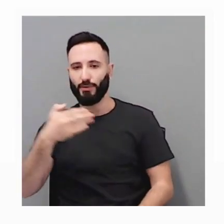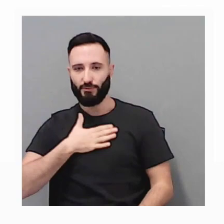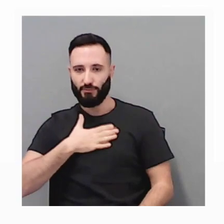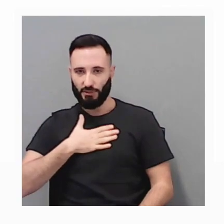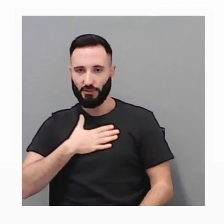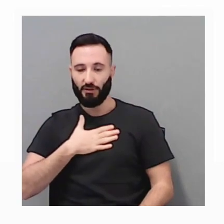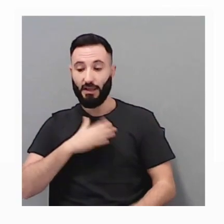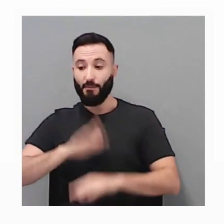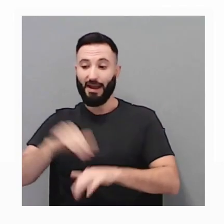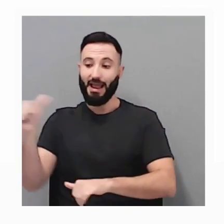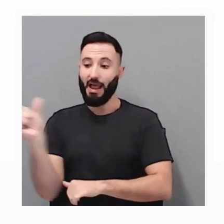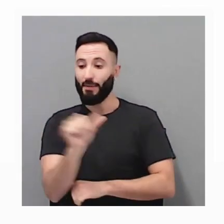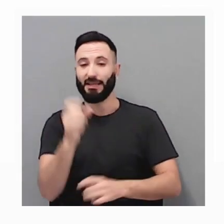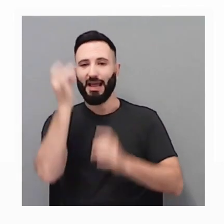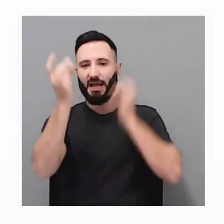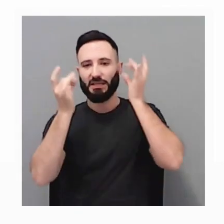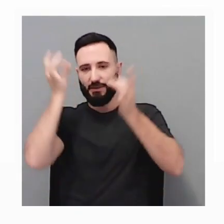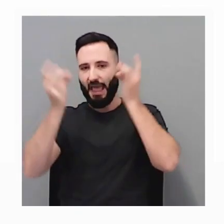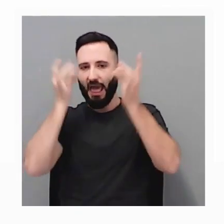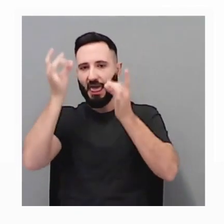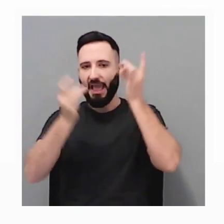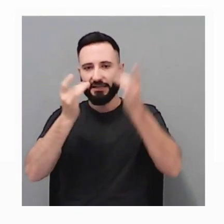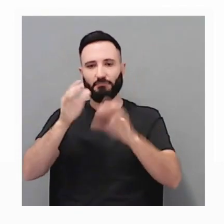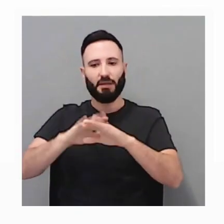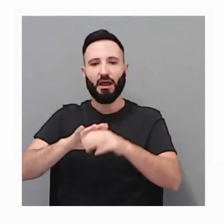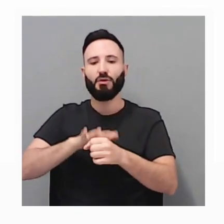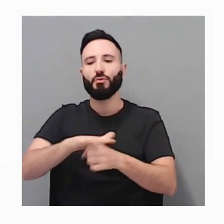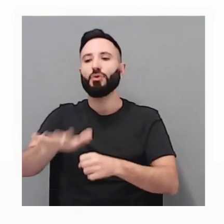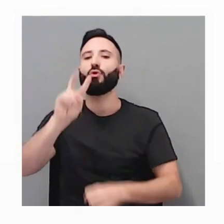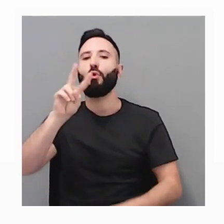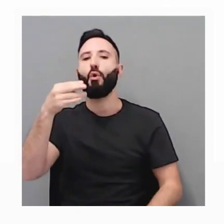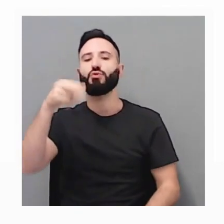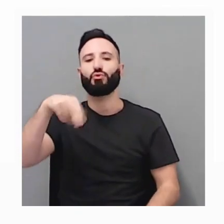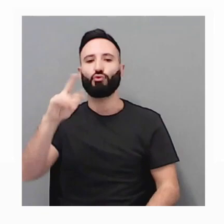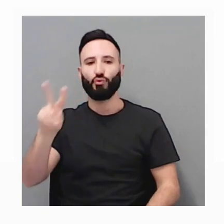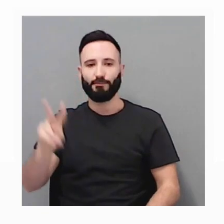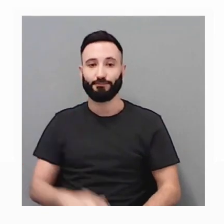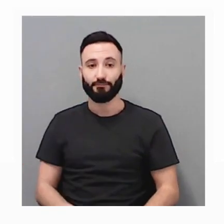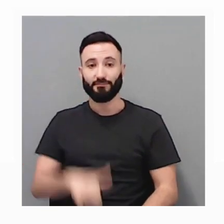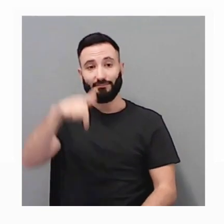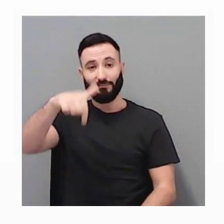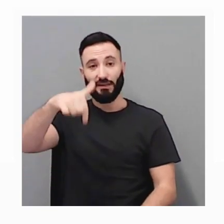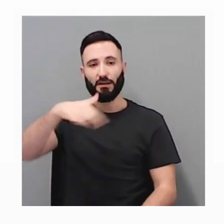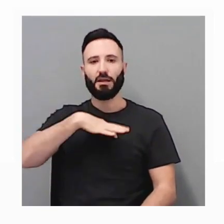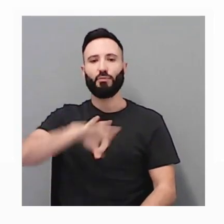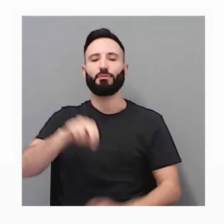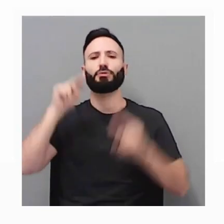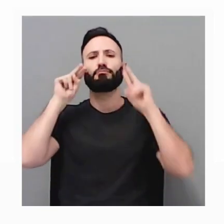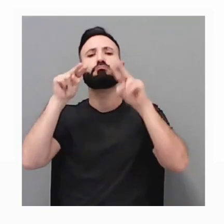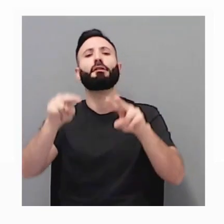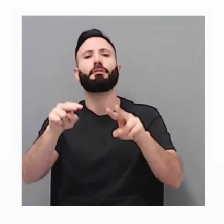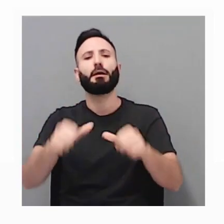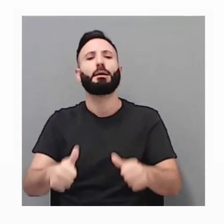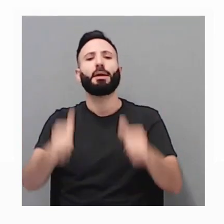actividades que van al encuentro de la inspiración Ubuntu. Y desde aquí podemos mirar el